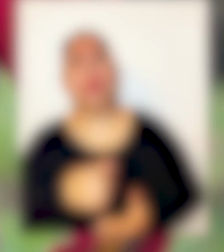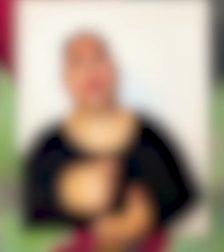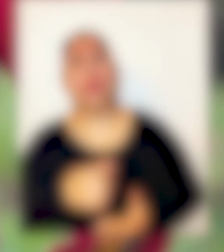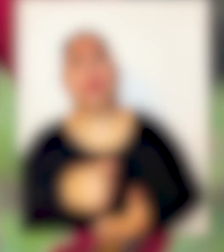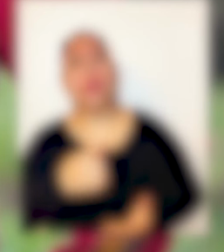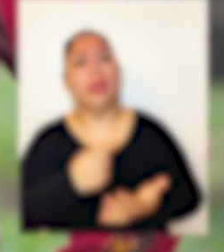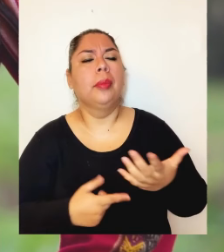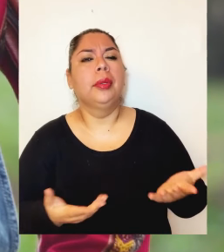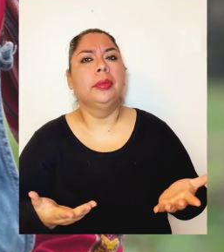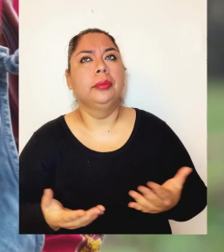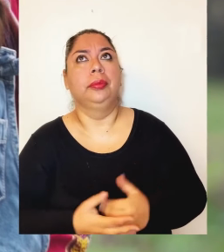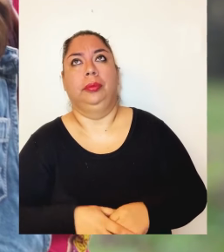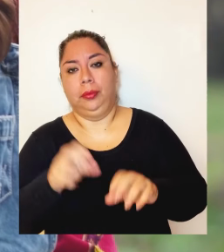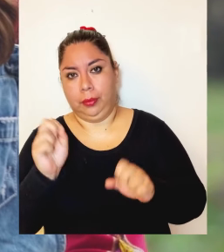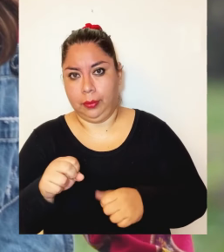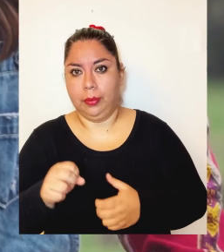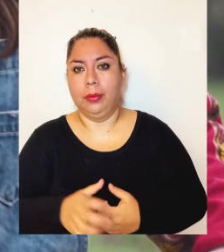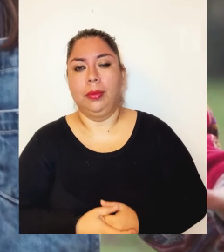astawanri.